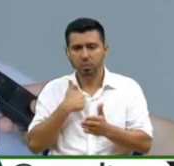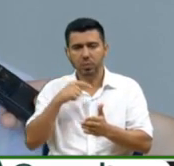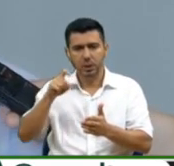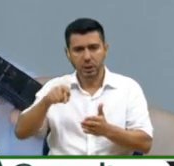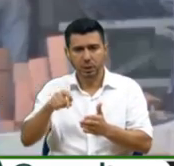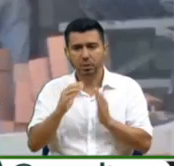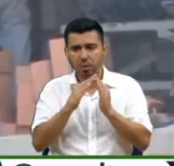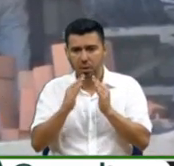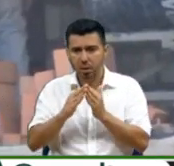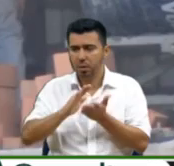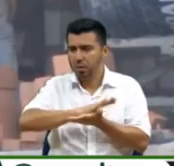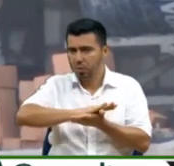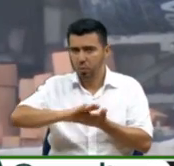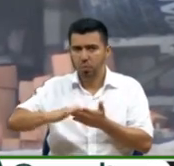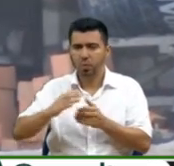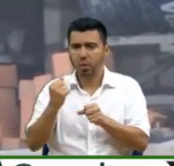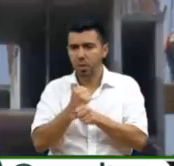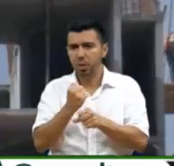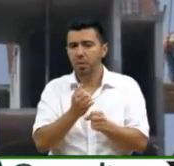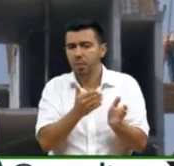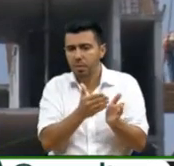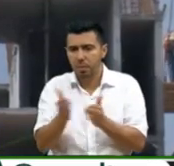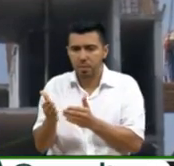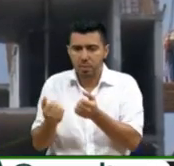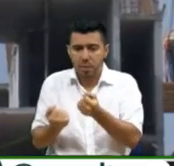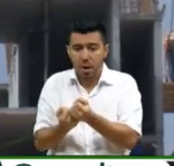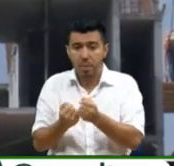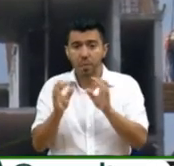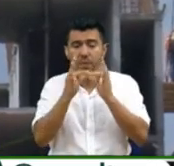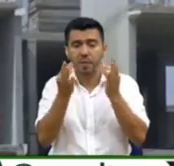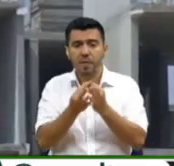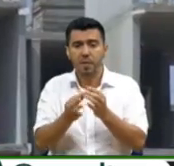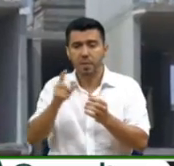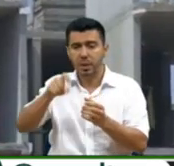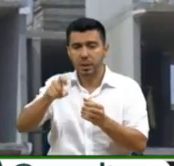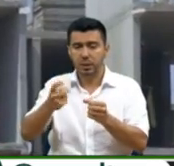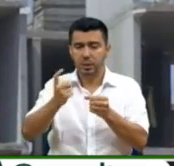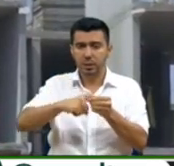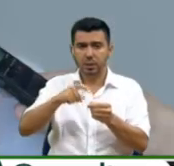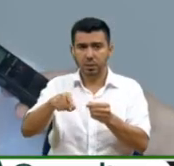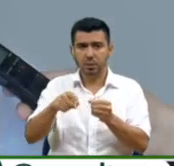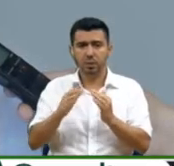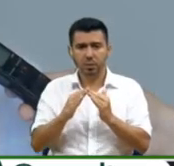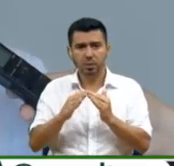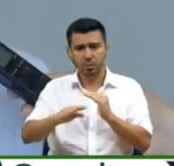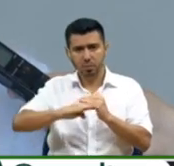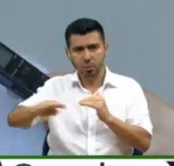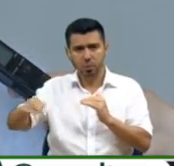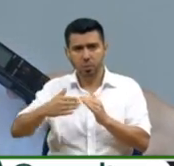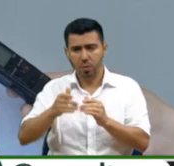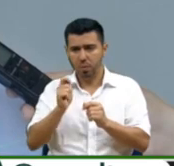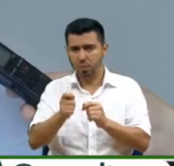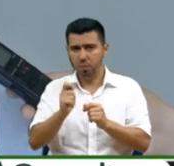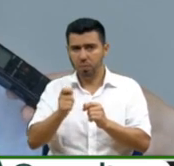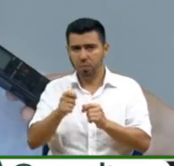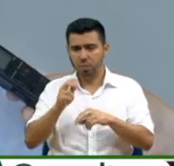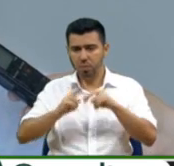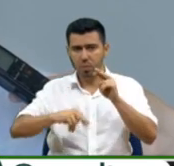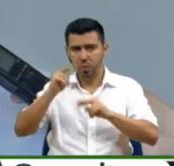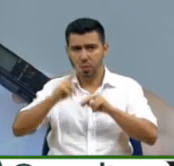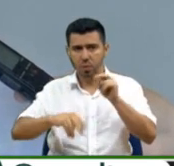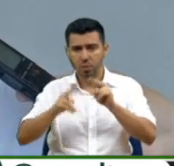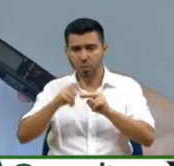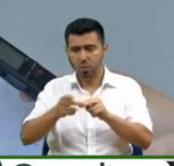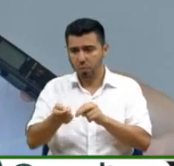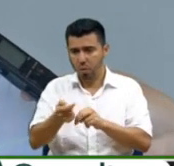el suelo, de apoyar a las familias que requieren vivienda el acceso al suelo para que ellas mismas puedan construir, comprar